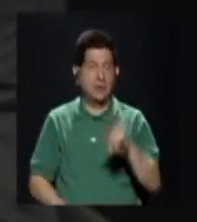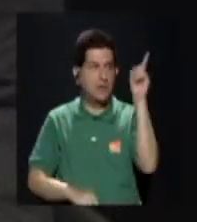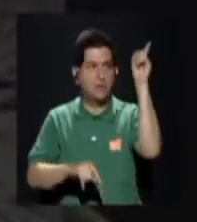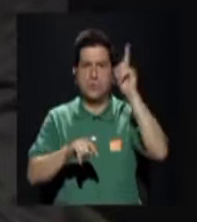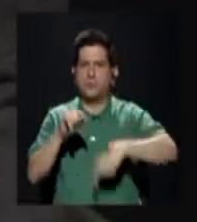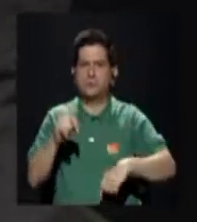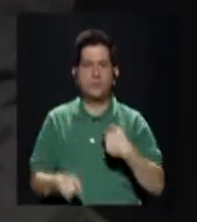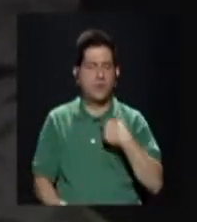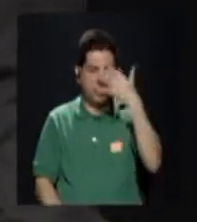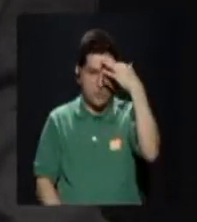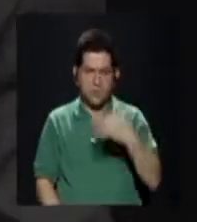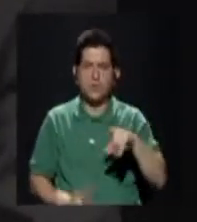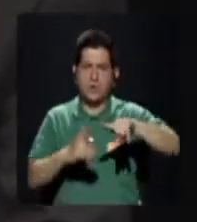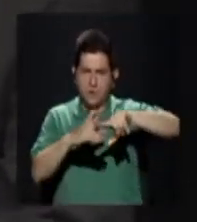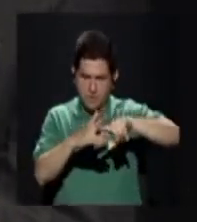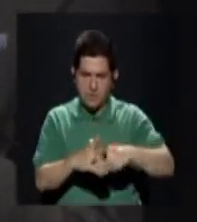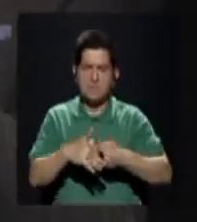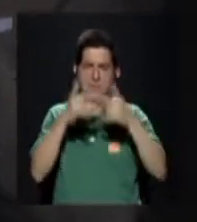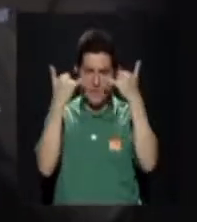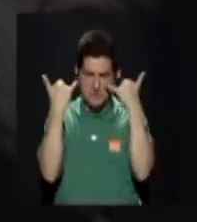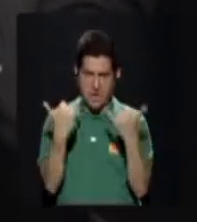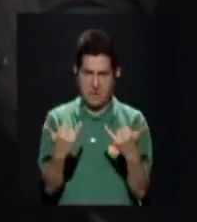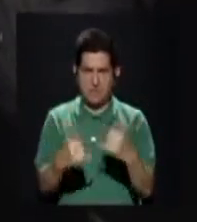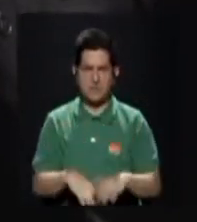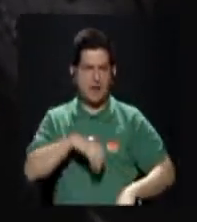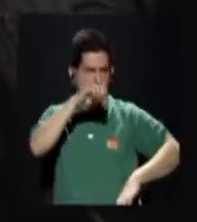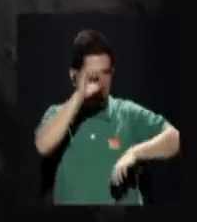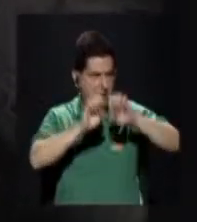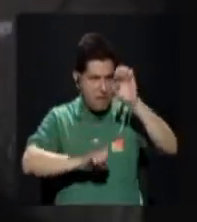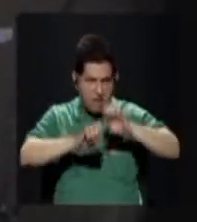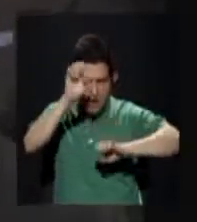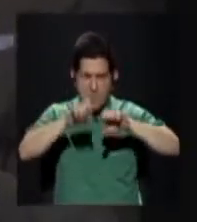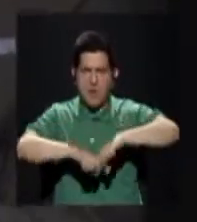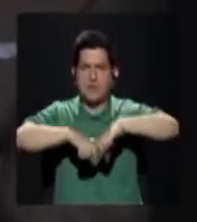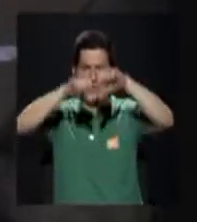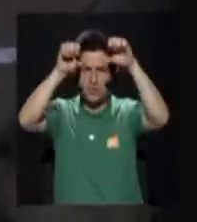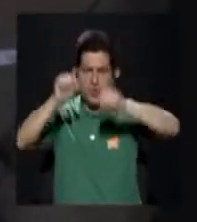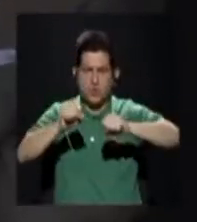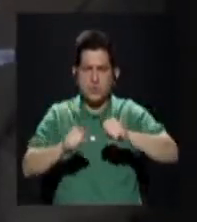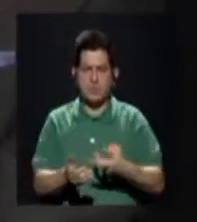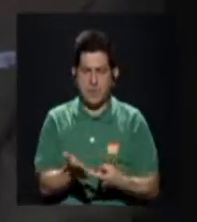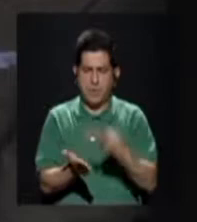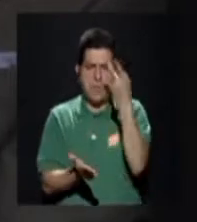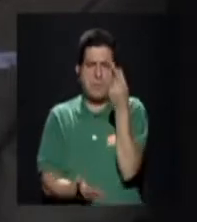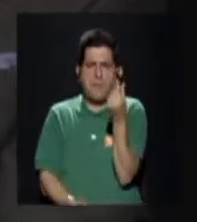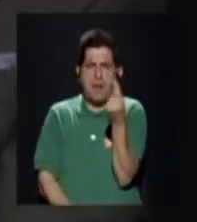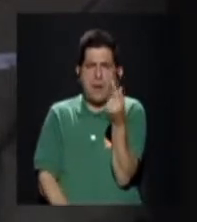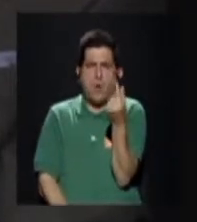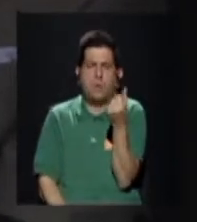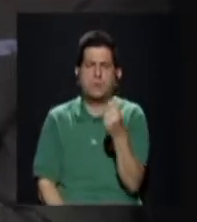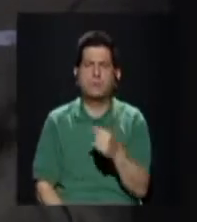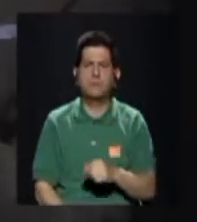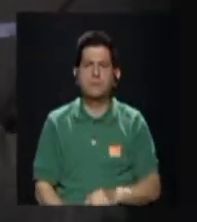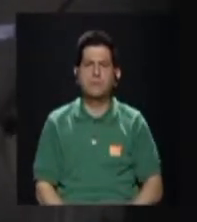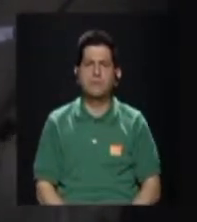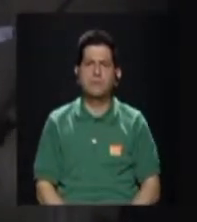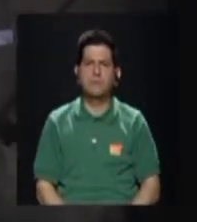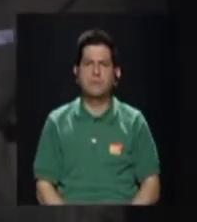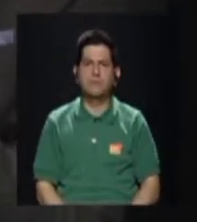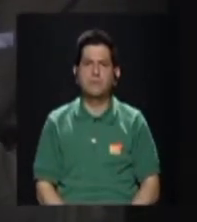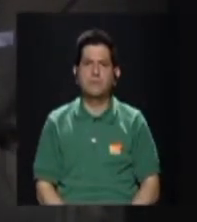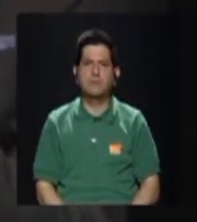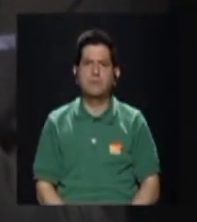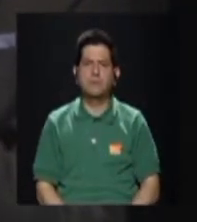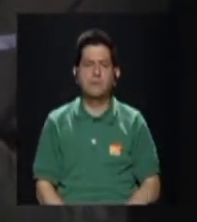puede ser. Yo creo que hay que comenzar a hacer una evaluación de los sistemas de valoración de precios de